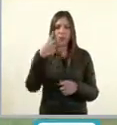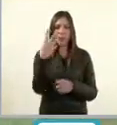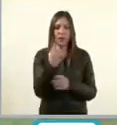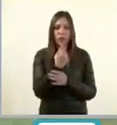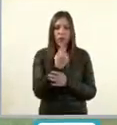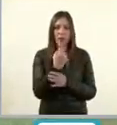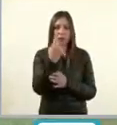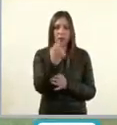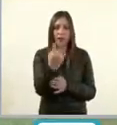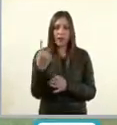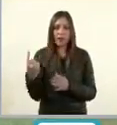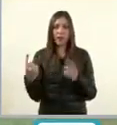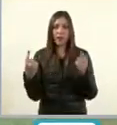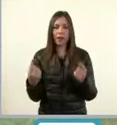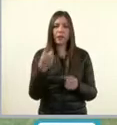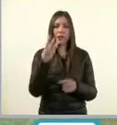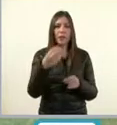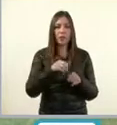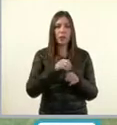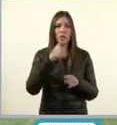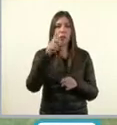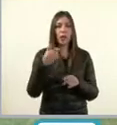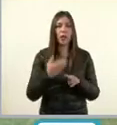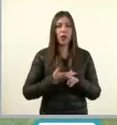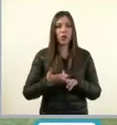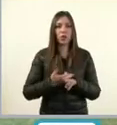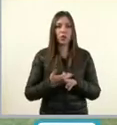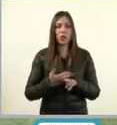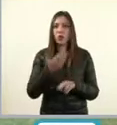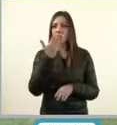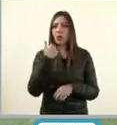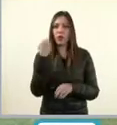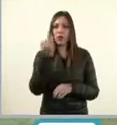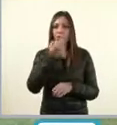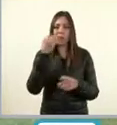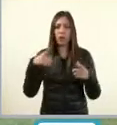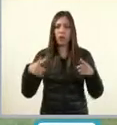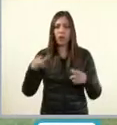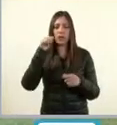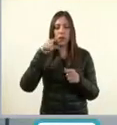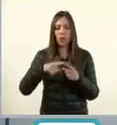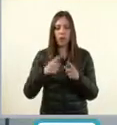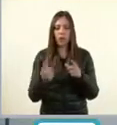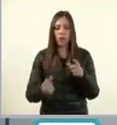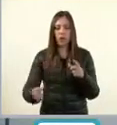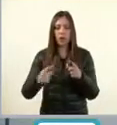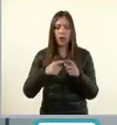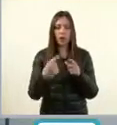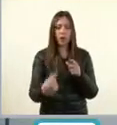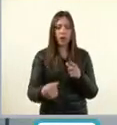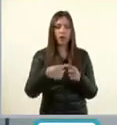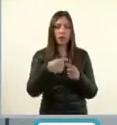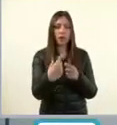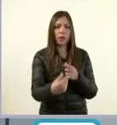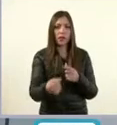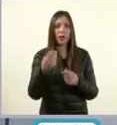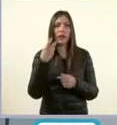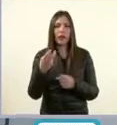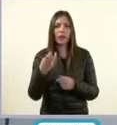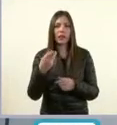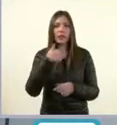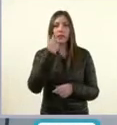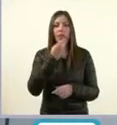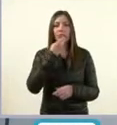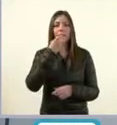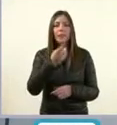rosa y siempre no tienen flores y siempre son de hojas perennifolias. ¿Por qué? Porque es la vida.